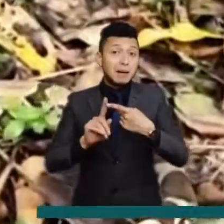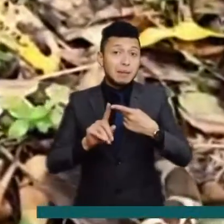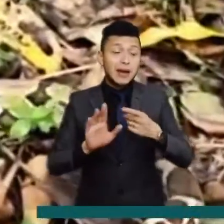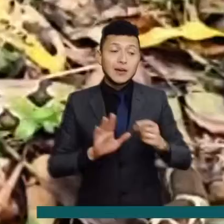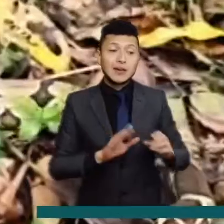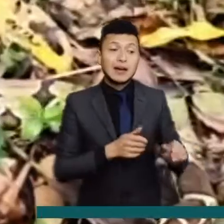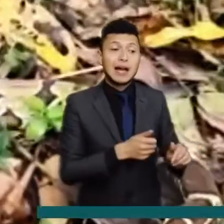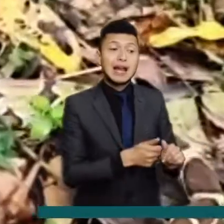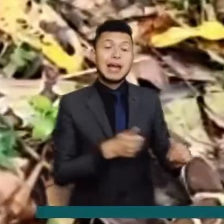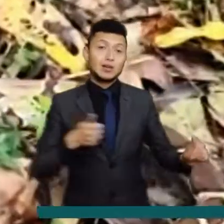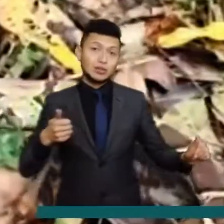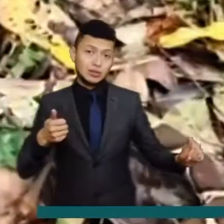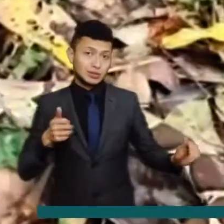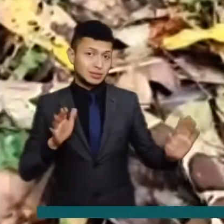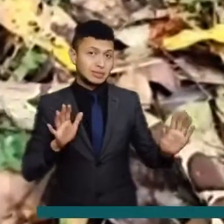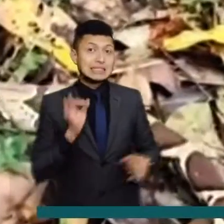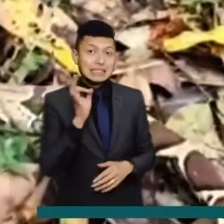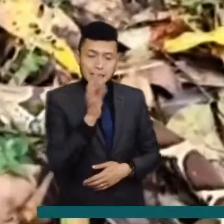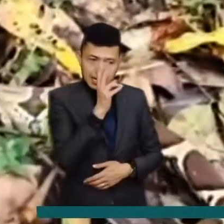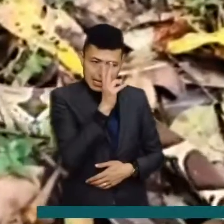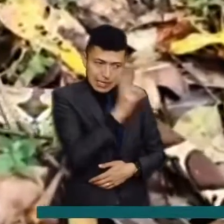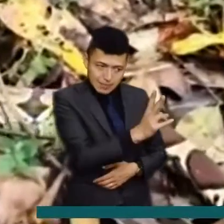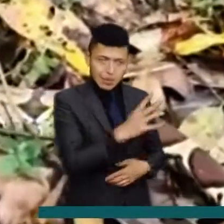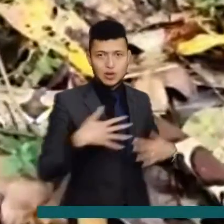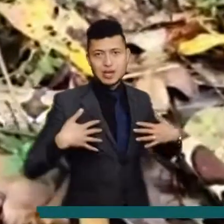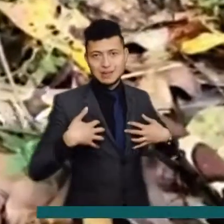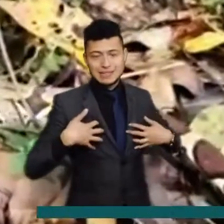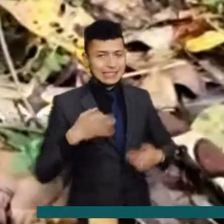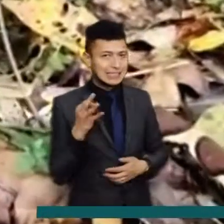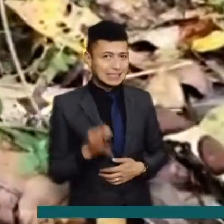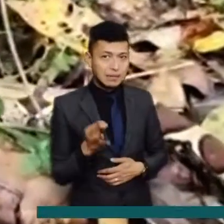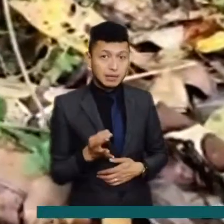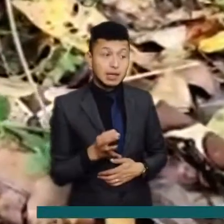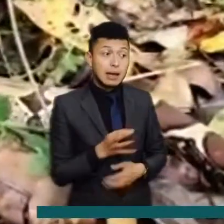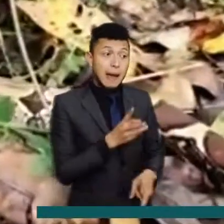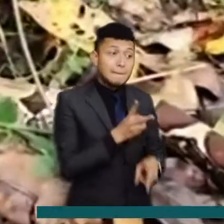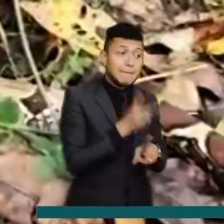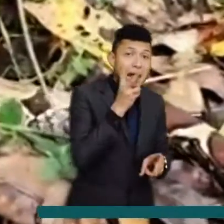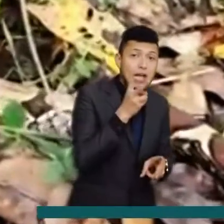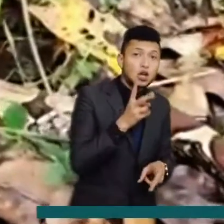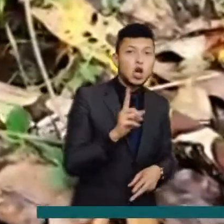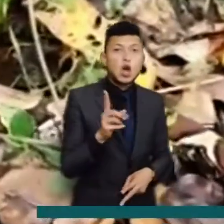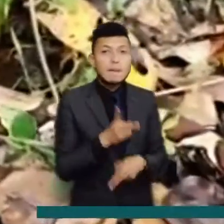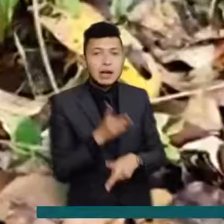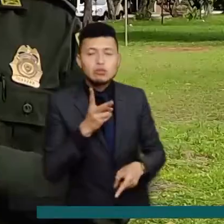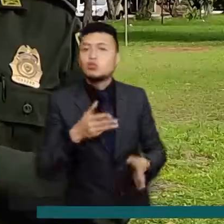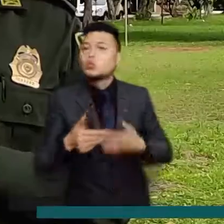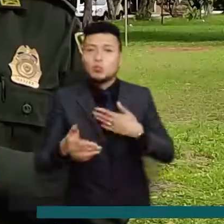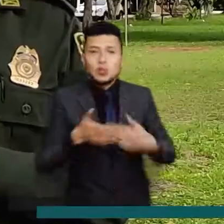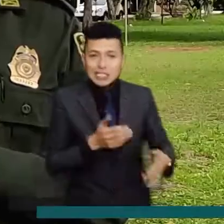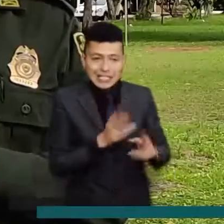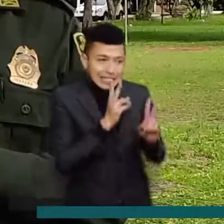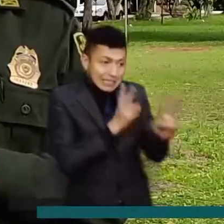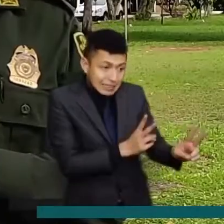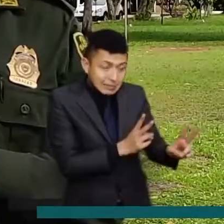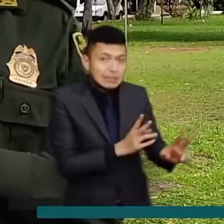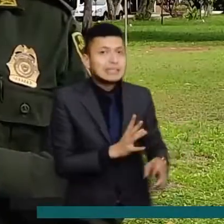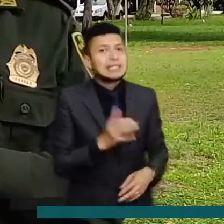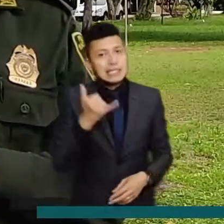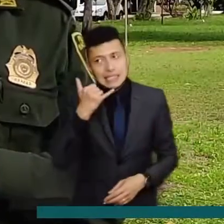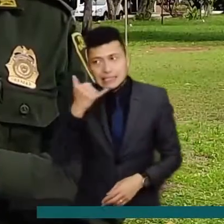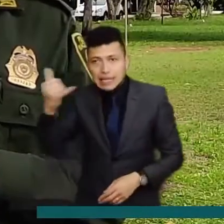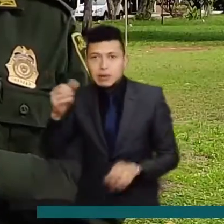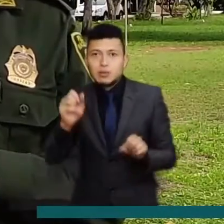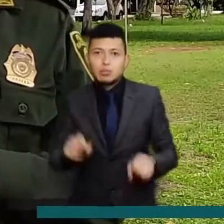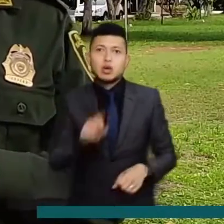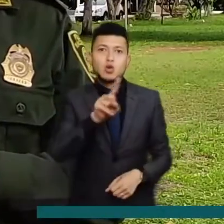¿sí? Porque siempre hay que tenerle respeto al animal, ya sea o no sea peligroso. Hay que llamar a las personas, en este caso pues